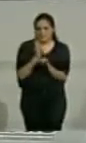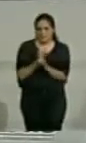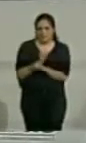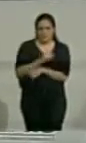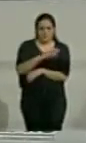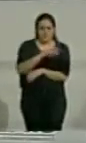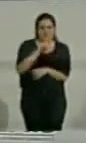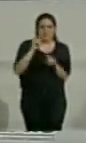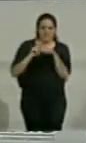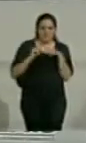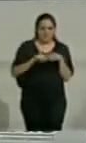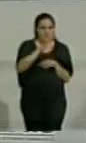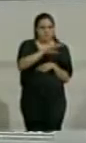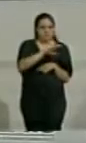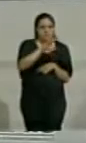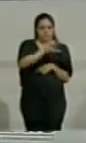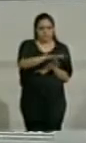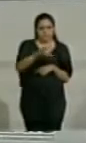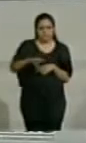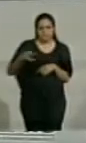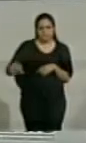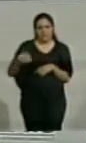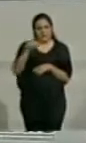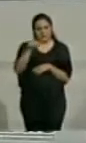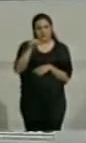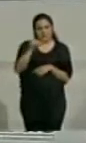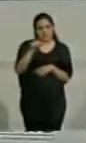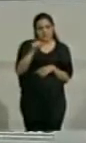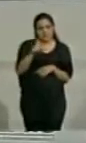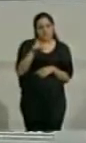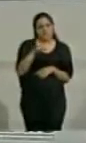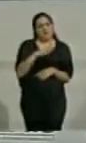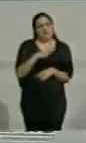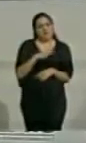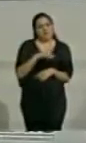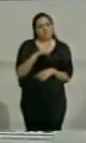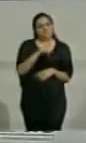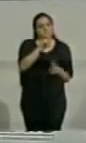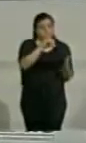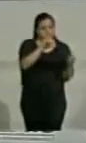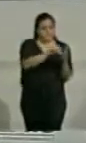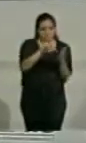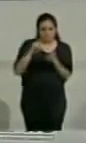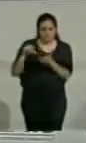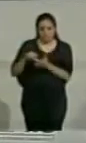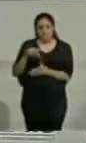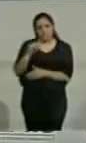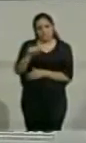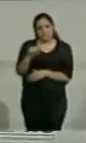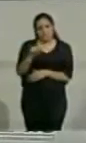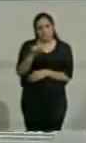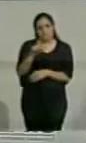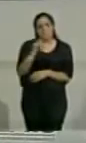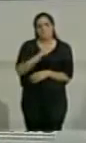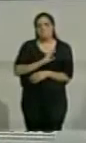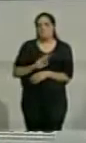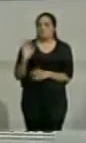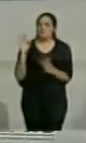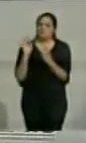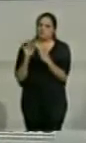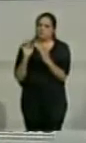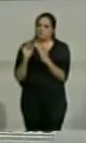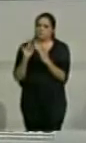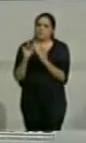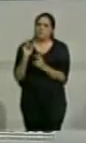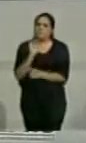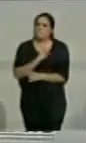esas 16 ciudades principales que hemos dicho, para poder también tener la conectividad que hoy se necesita y que hoy requerimos.